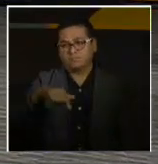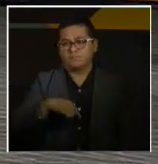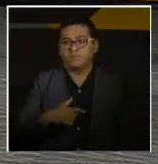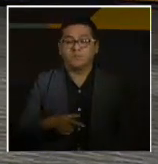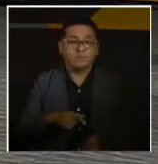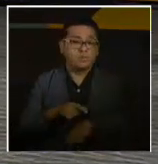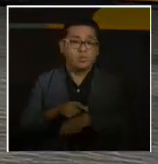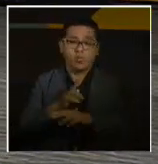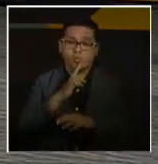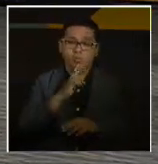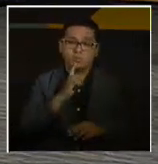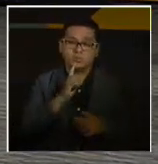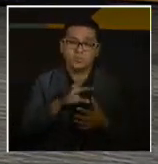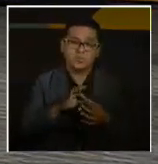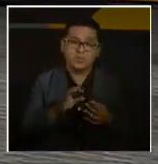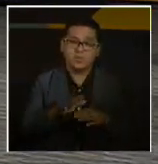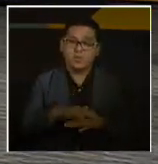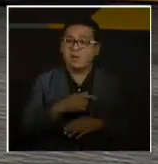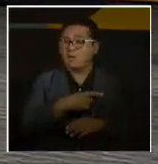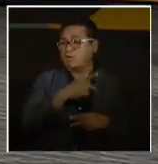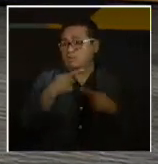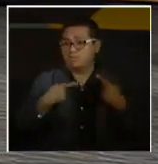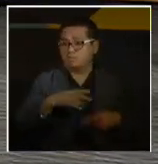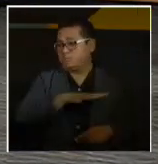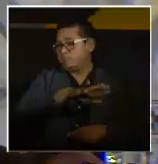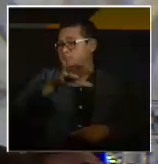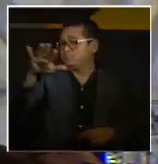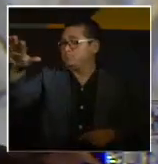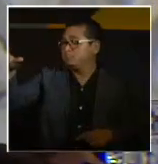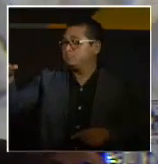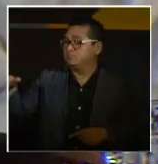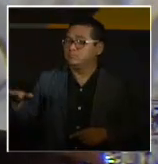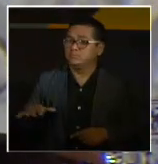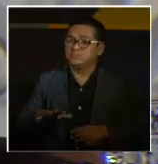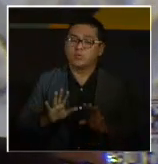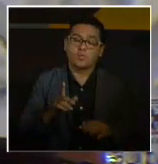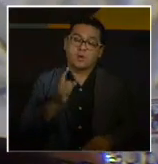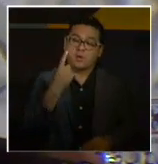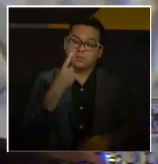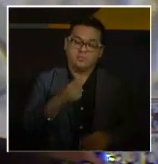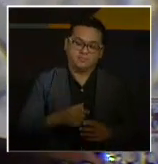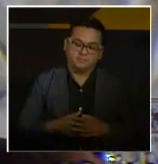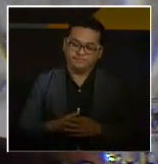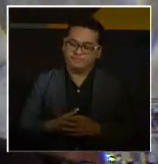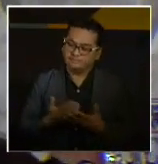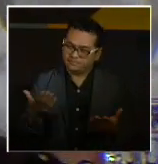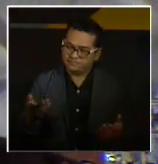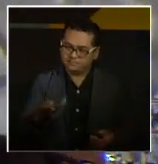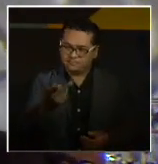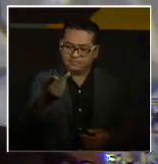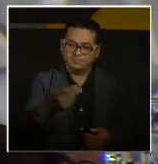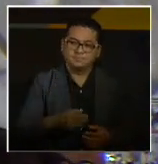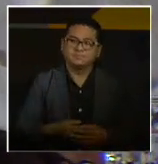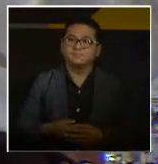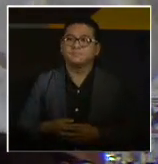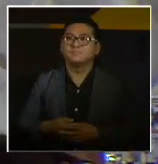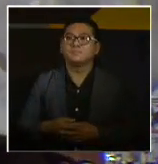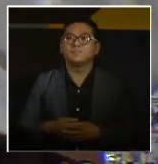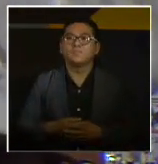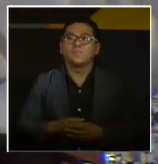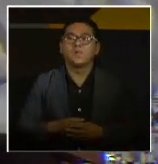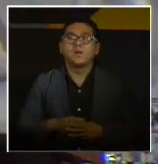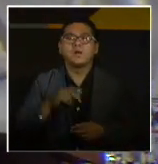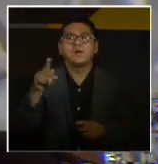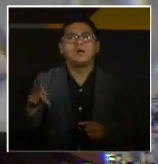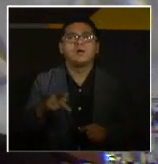si utiliza la réplica tendrá que ser para todos los candidatos o para ninguno. Adelante. Tendrá que hacer